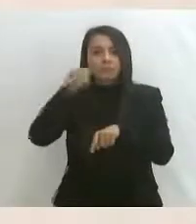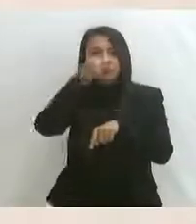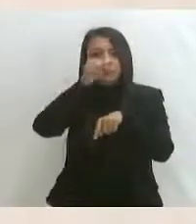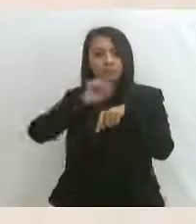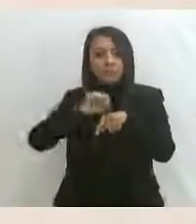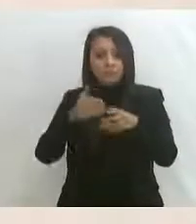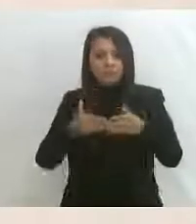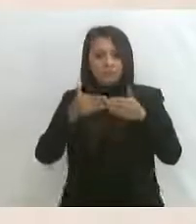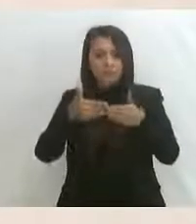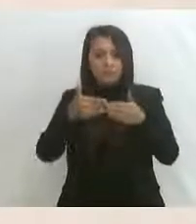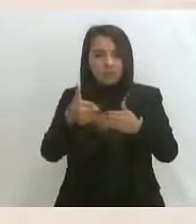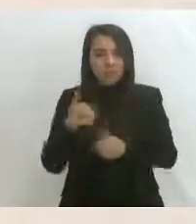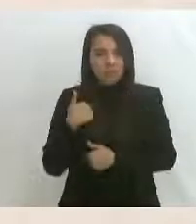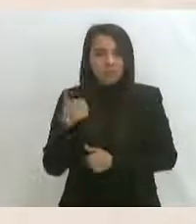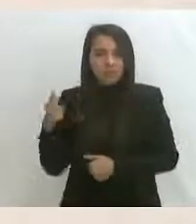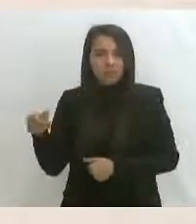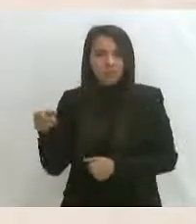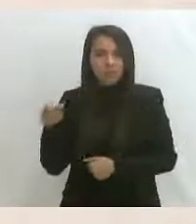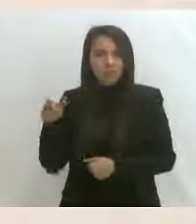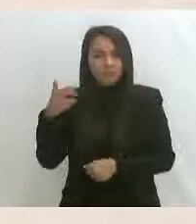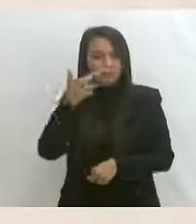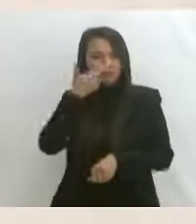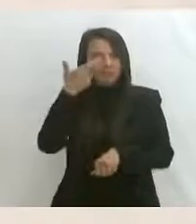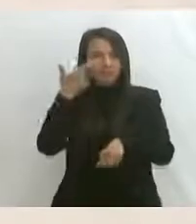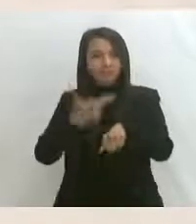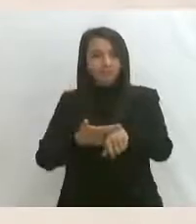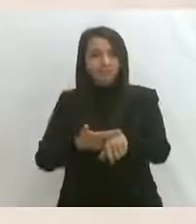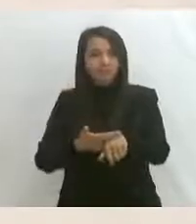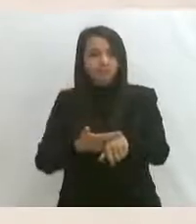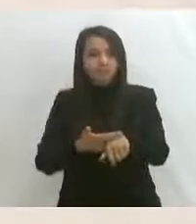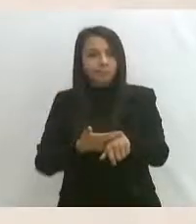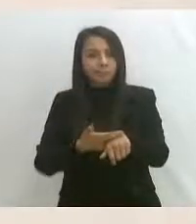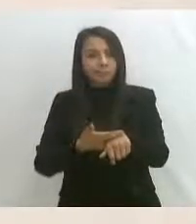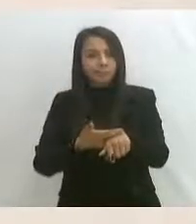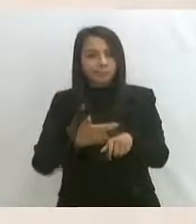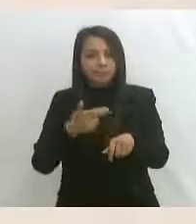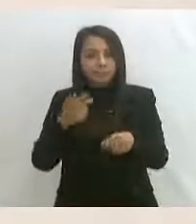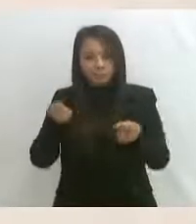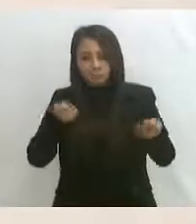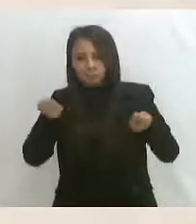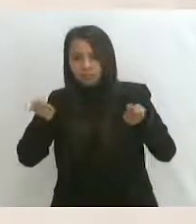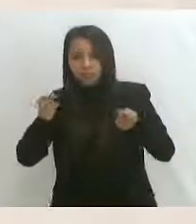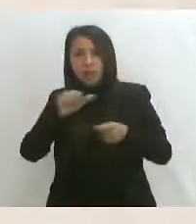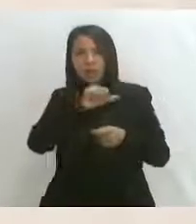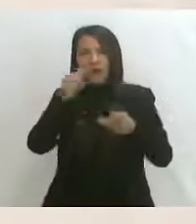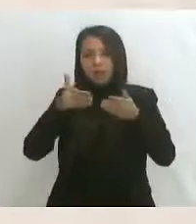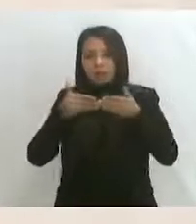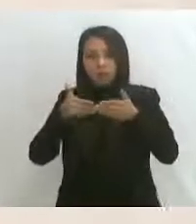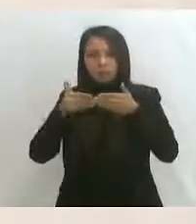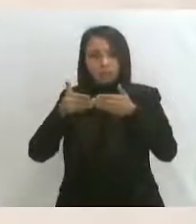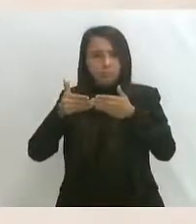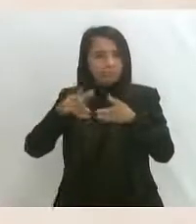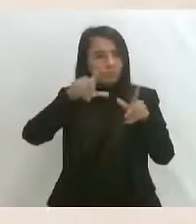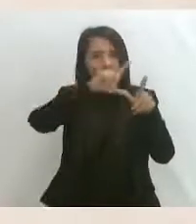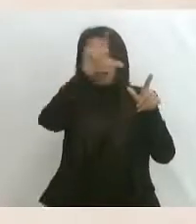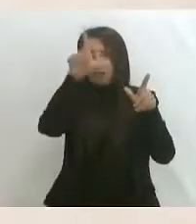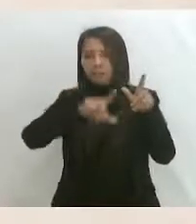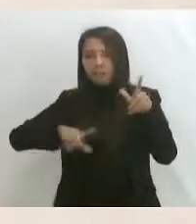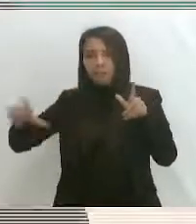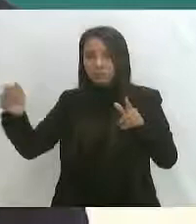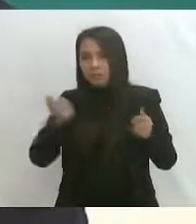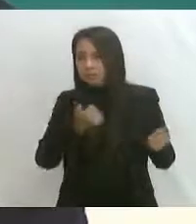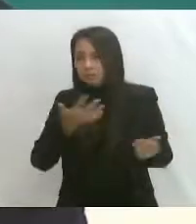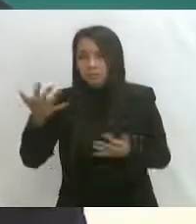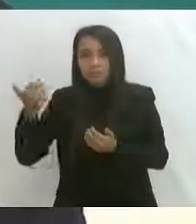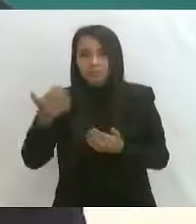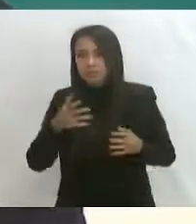la encargada de la administración de todos los puertos de México